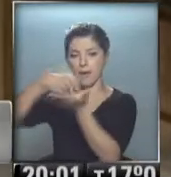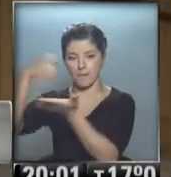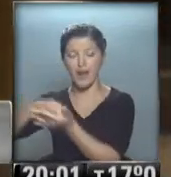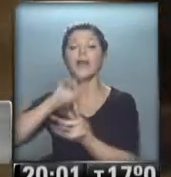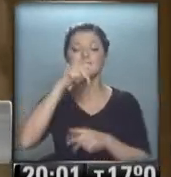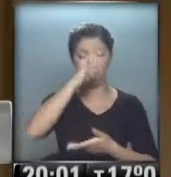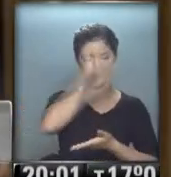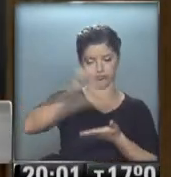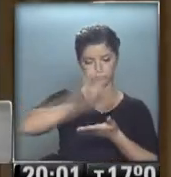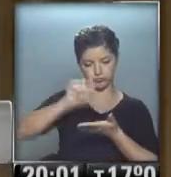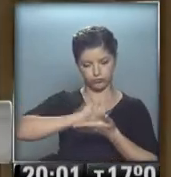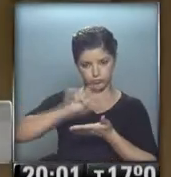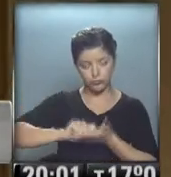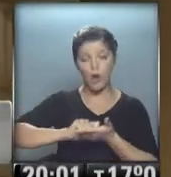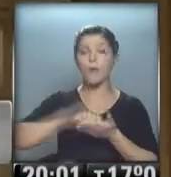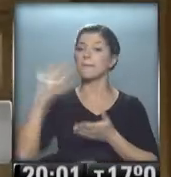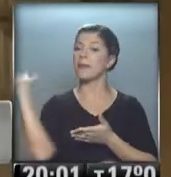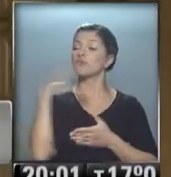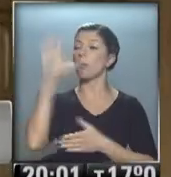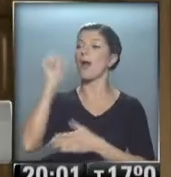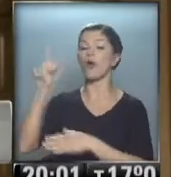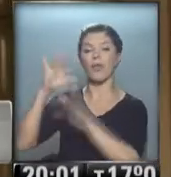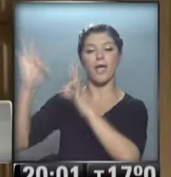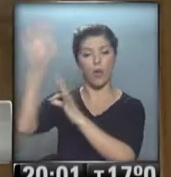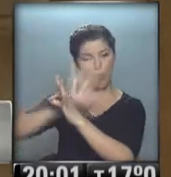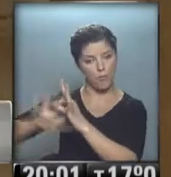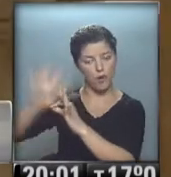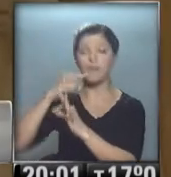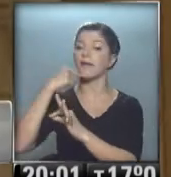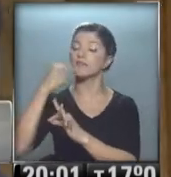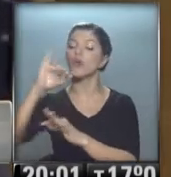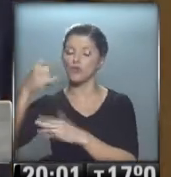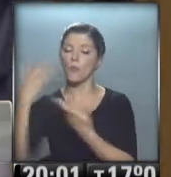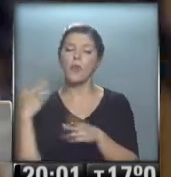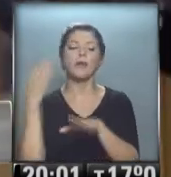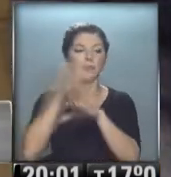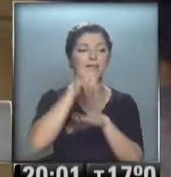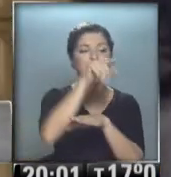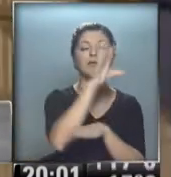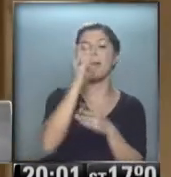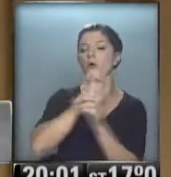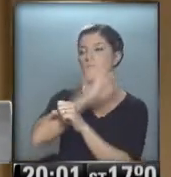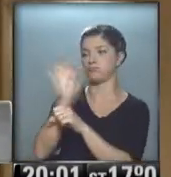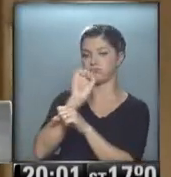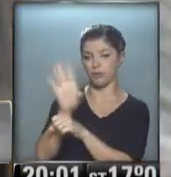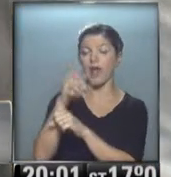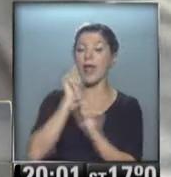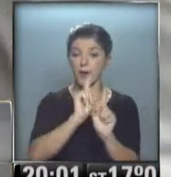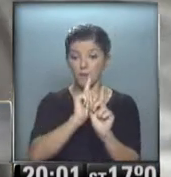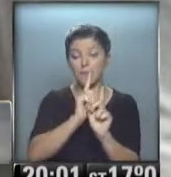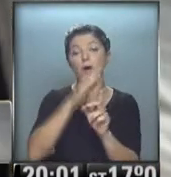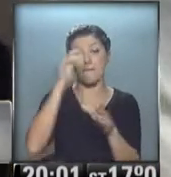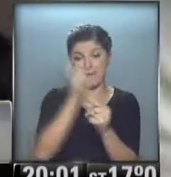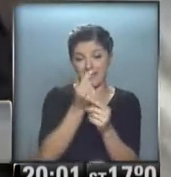para las entidades bancarias europeas en las que le permite concretar el pago que Argentina realizó el 26 de